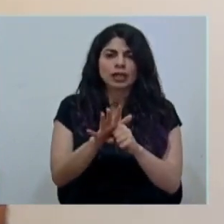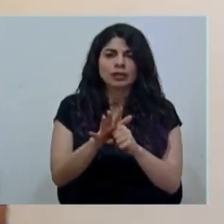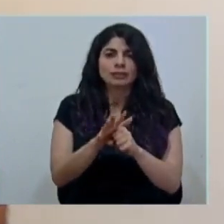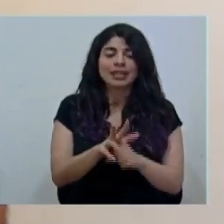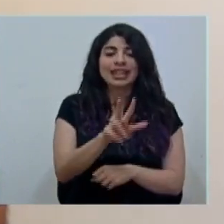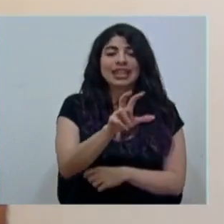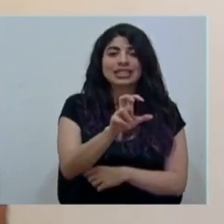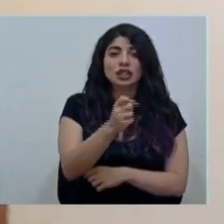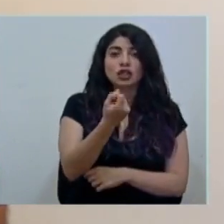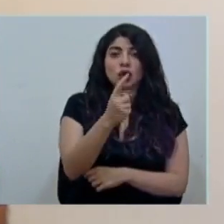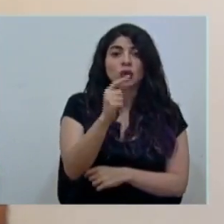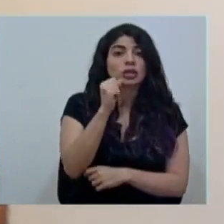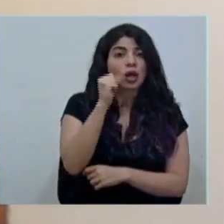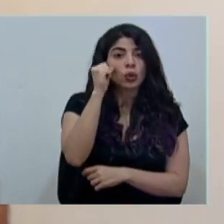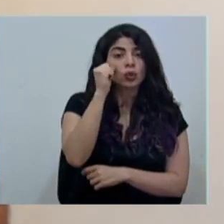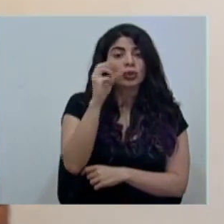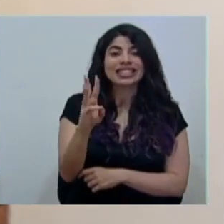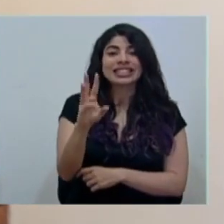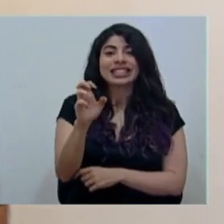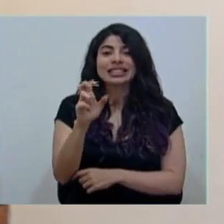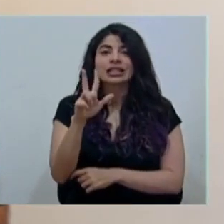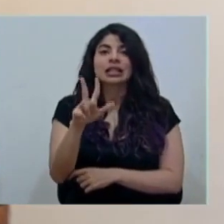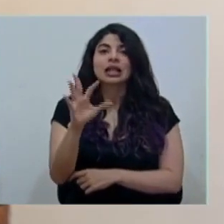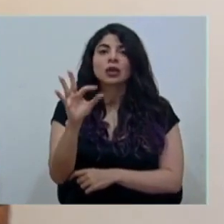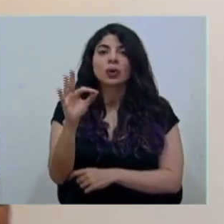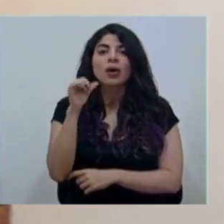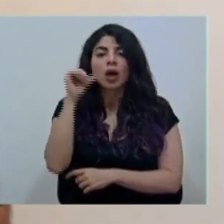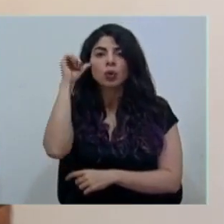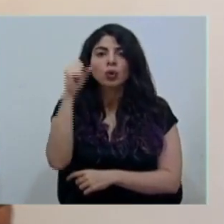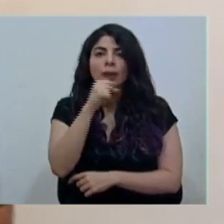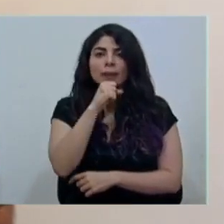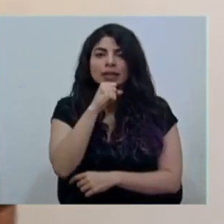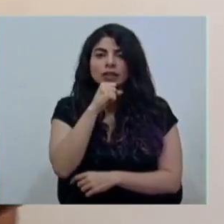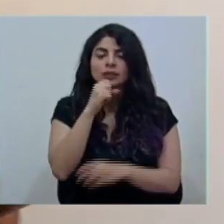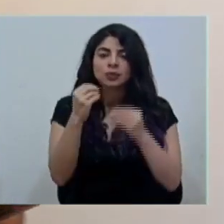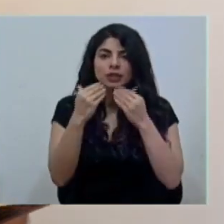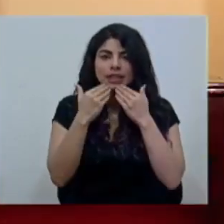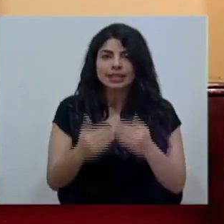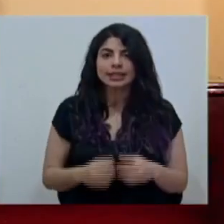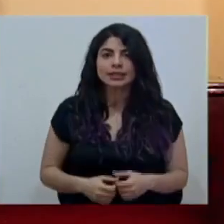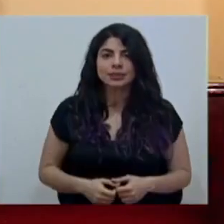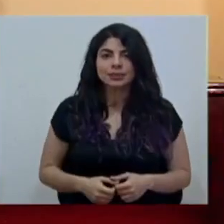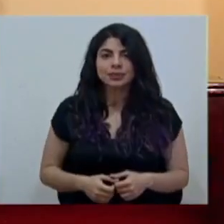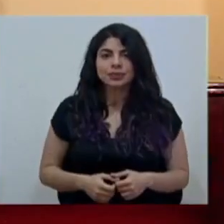311 adultos y 639 adultos mayores. Muchas gracias.